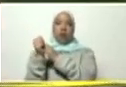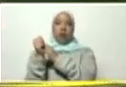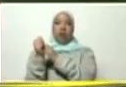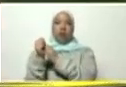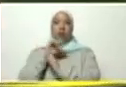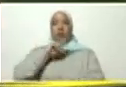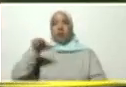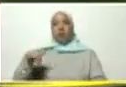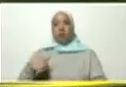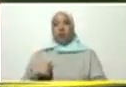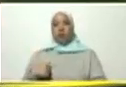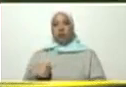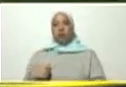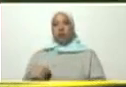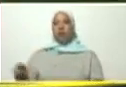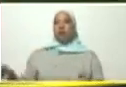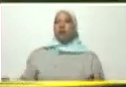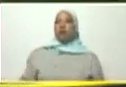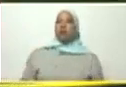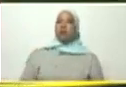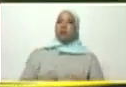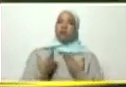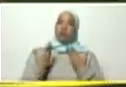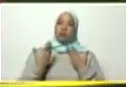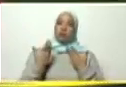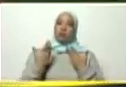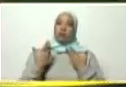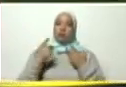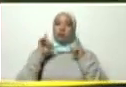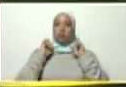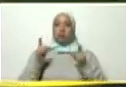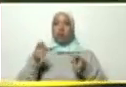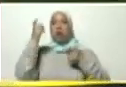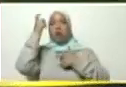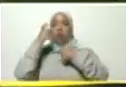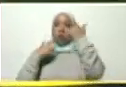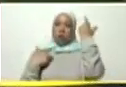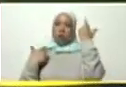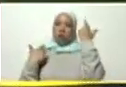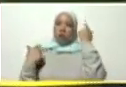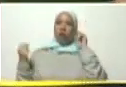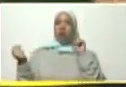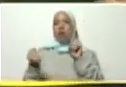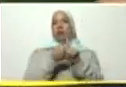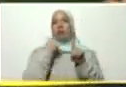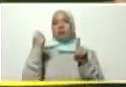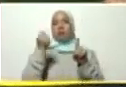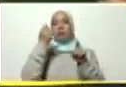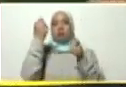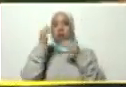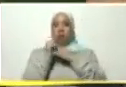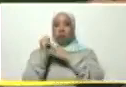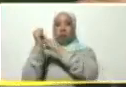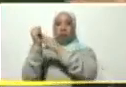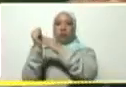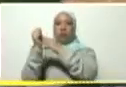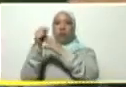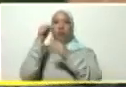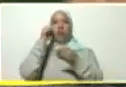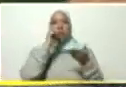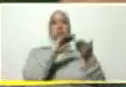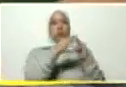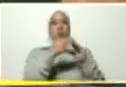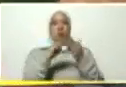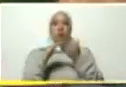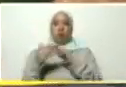nosotros tenemos el espíritu encarnado de Hugo Chávez en la lucha por un liderazgo colectivo